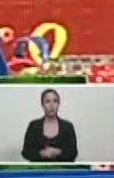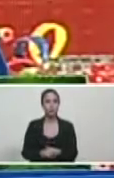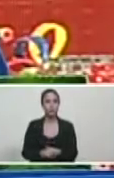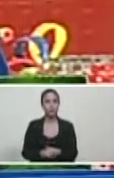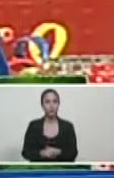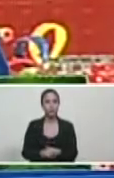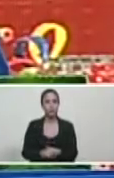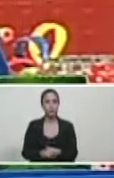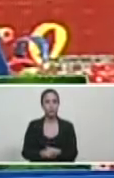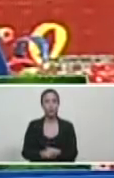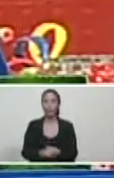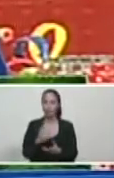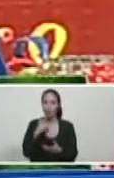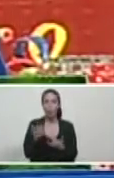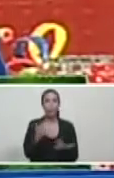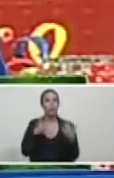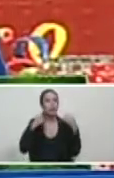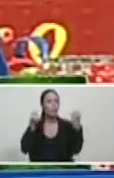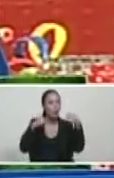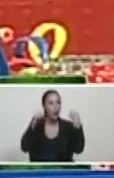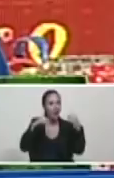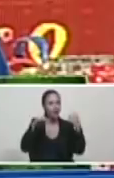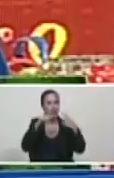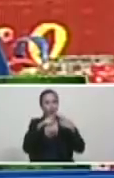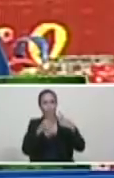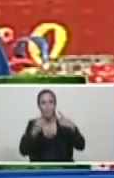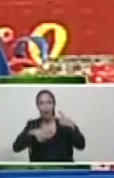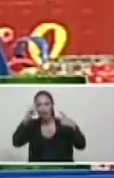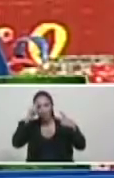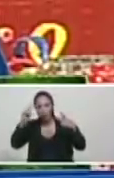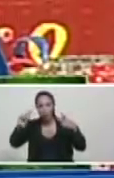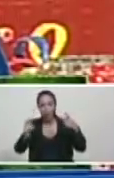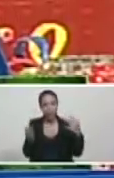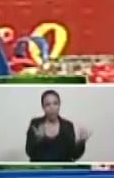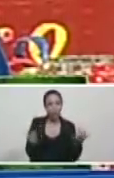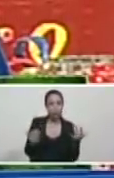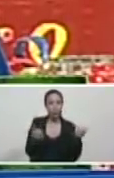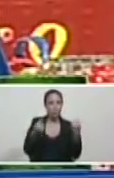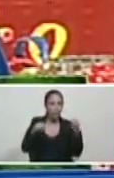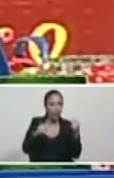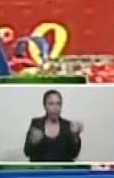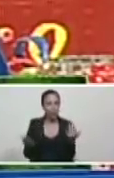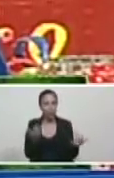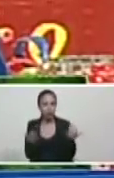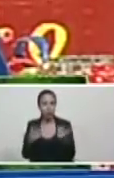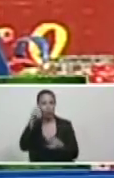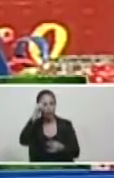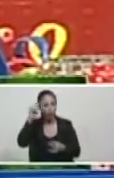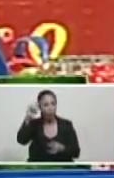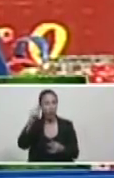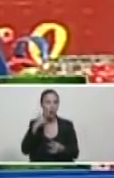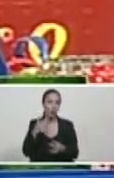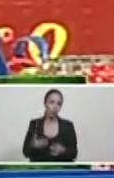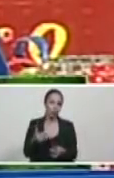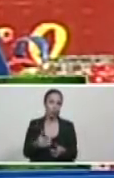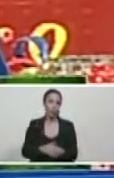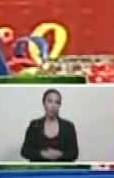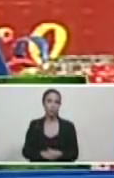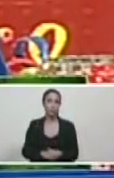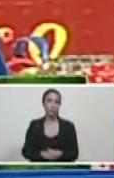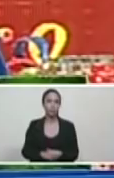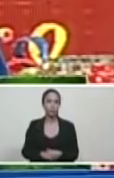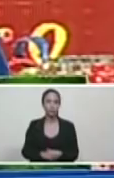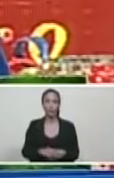Práctica, teoría, práctica. Es la praxis. Práctica, teoría, práctica. La vida, la realidad,